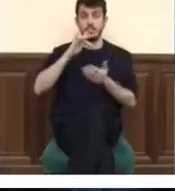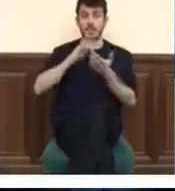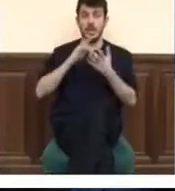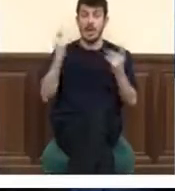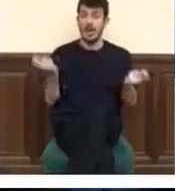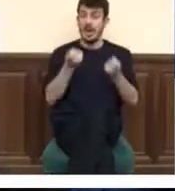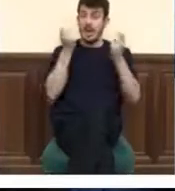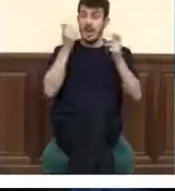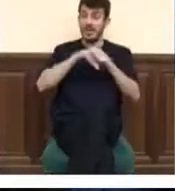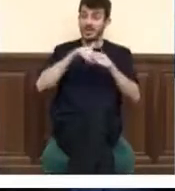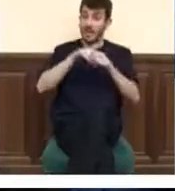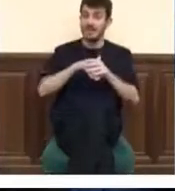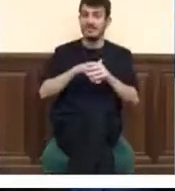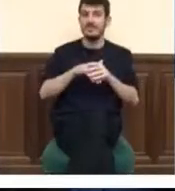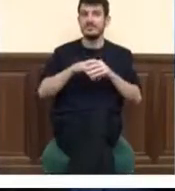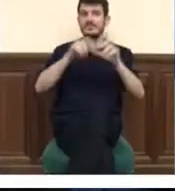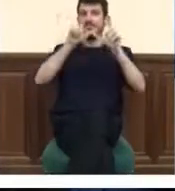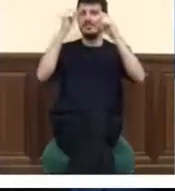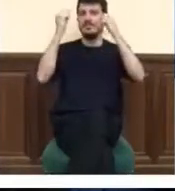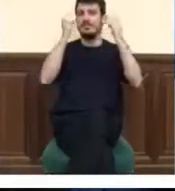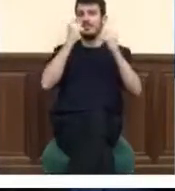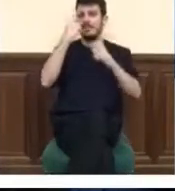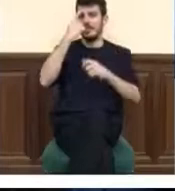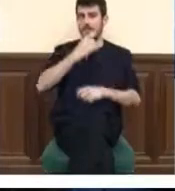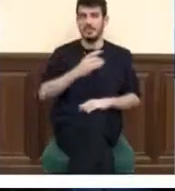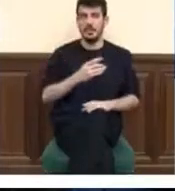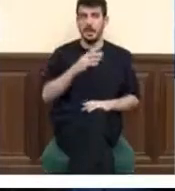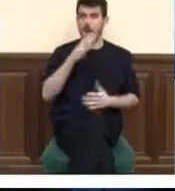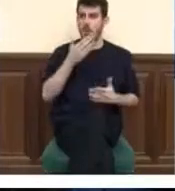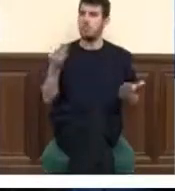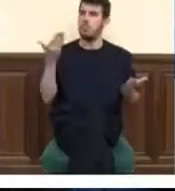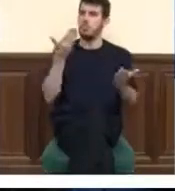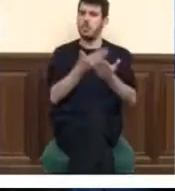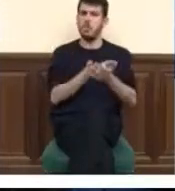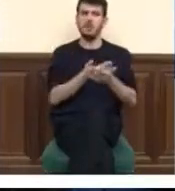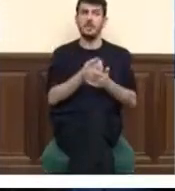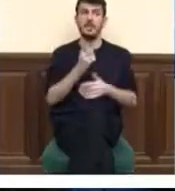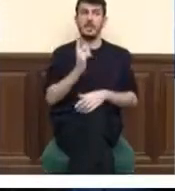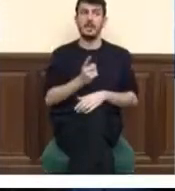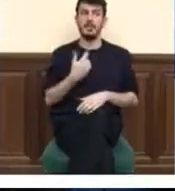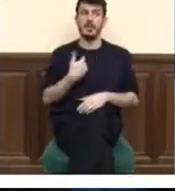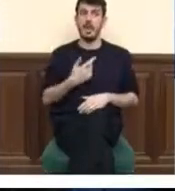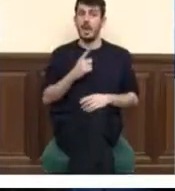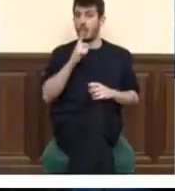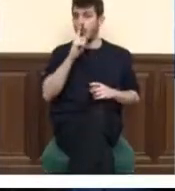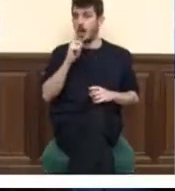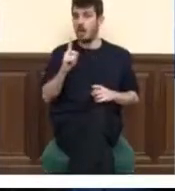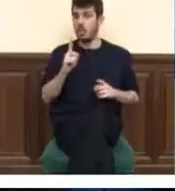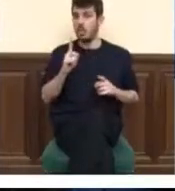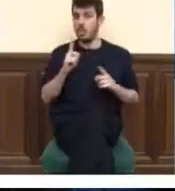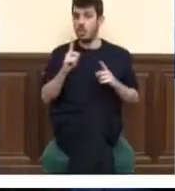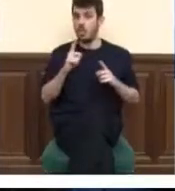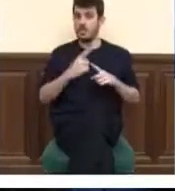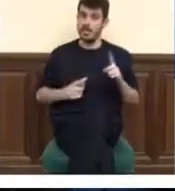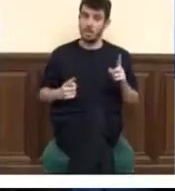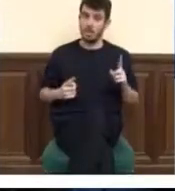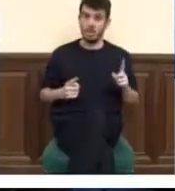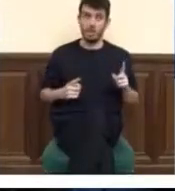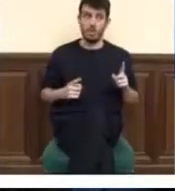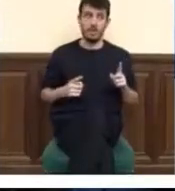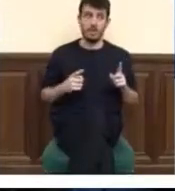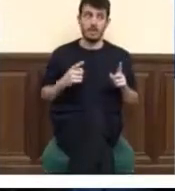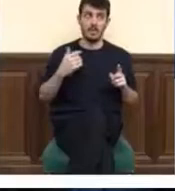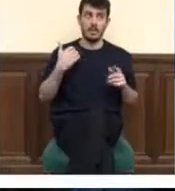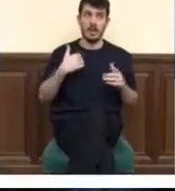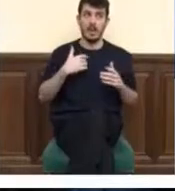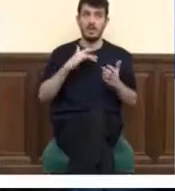están en tiempos electorales. Ahora lo proponemos con un mandato que llevamos un año y medio, en el que además ha habido